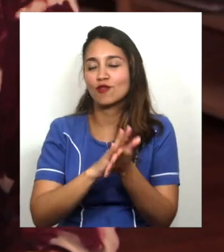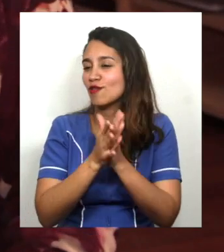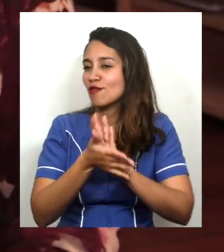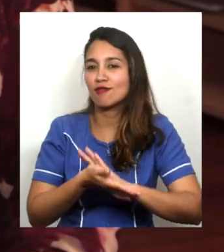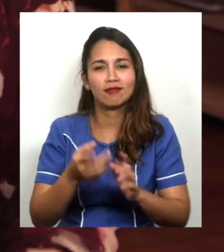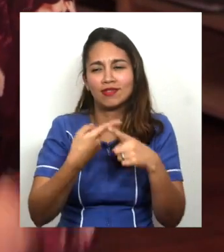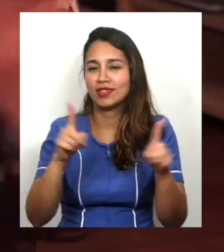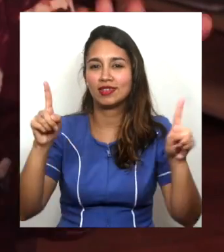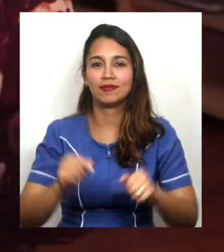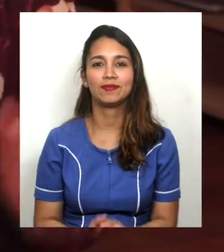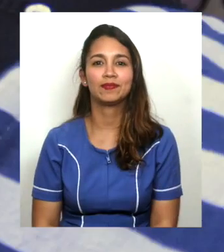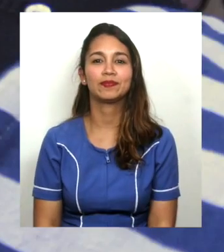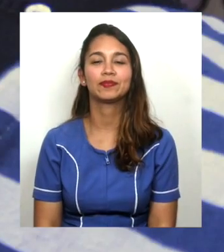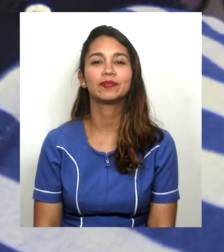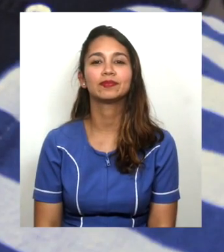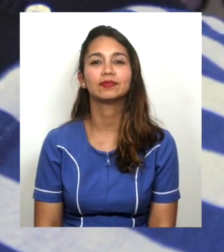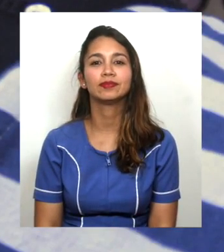espíritu, es otra cosa.